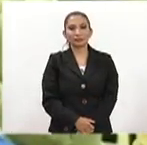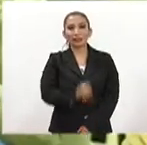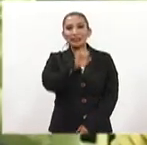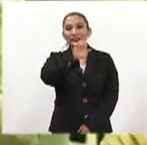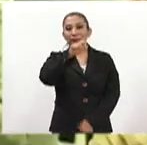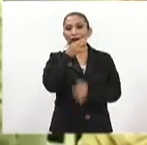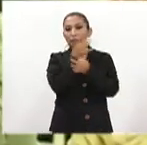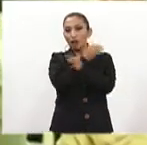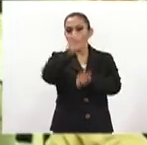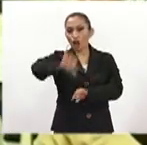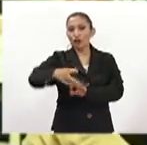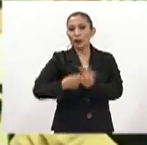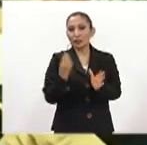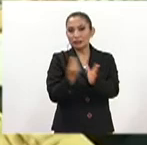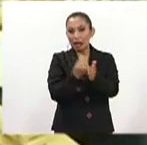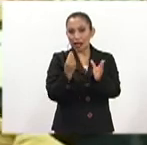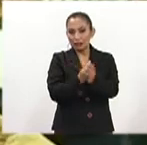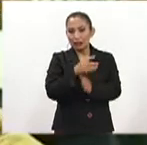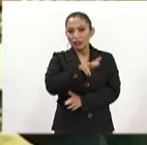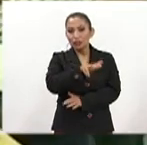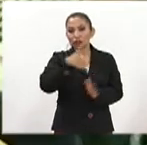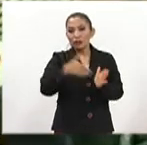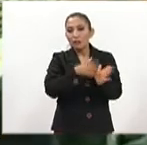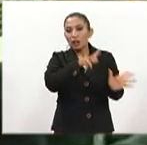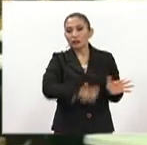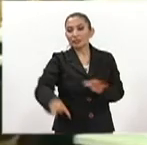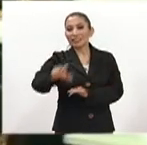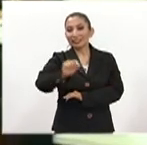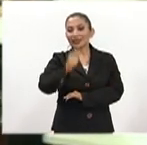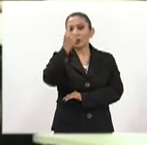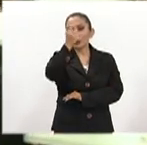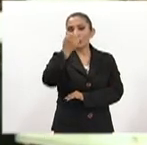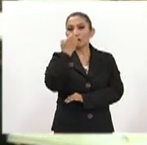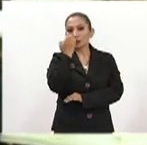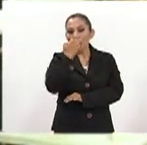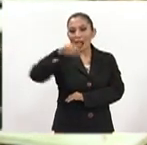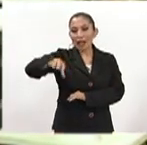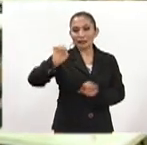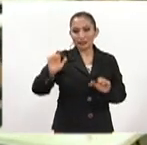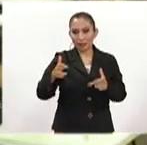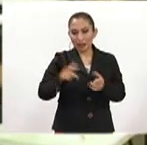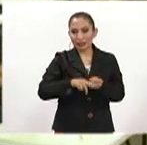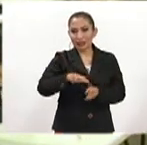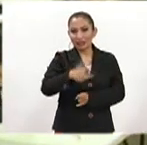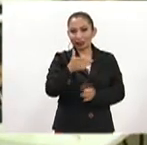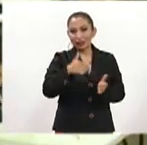La SEP informó que hoy regresarán a clases 18.871 planteles en Chiapas,